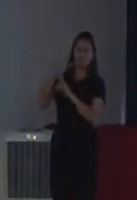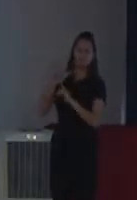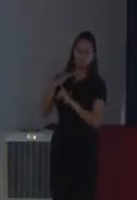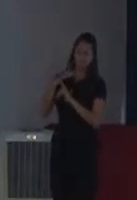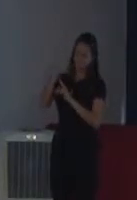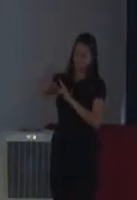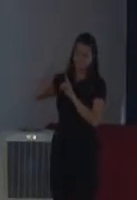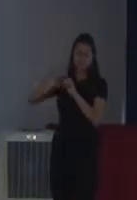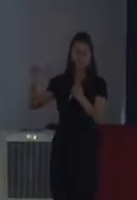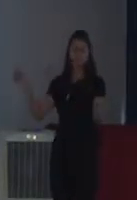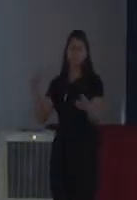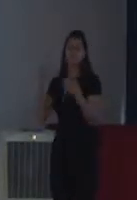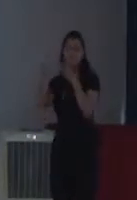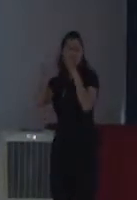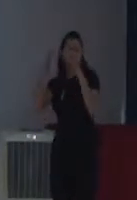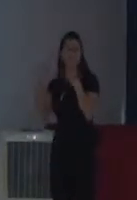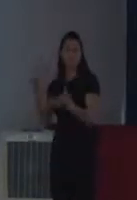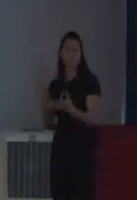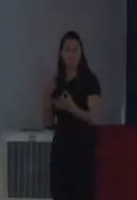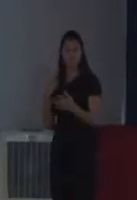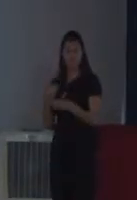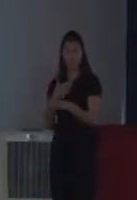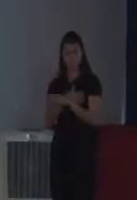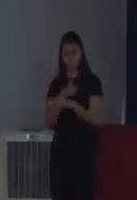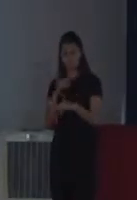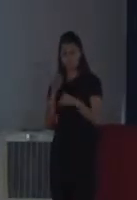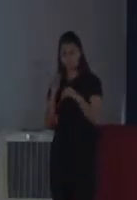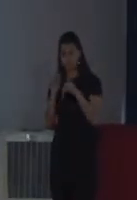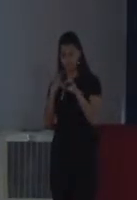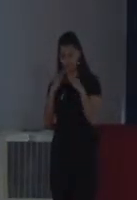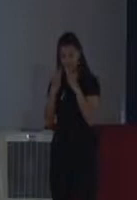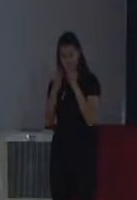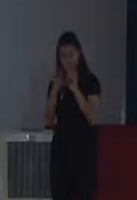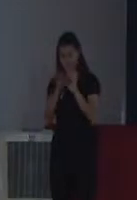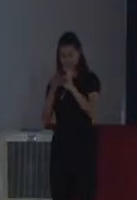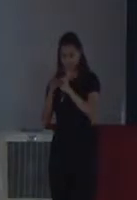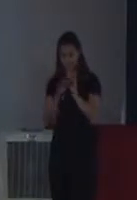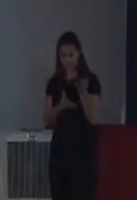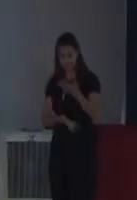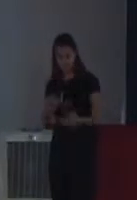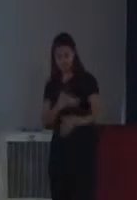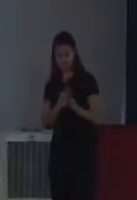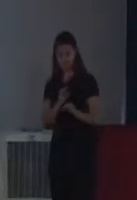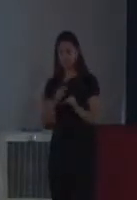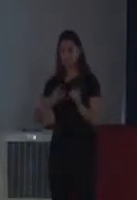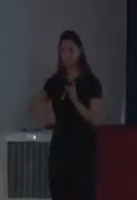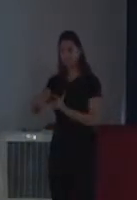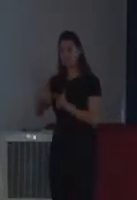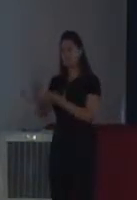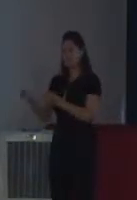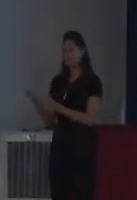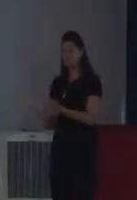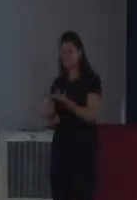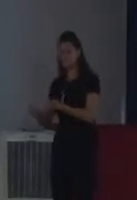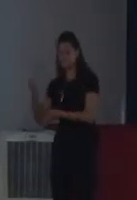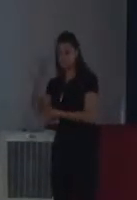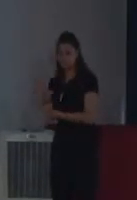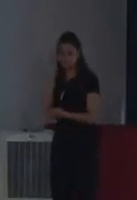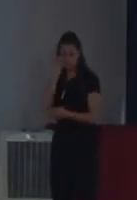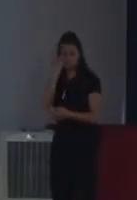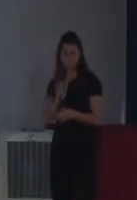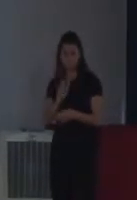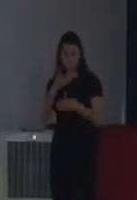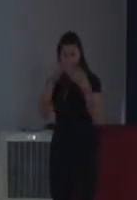pensémonoslo de otra forma. Si hemos construido, digamos, relaciones con nuestra familia, con nuestro entorno, porque con una persona con